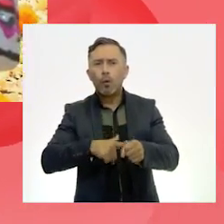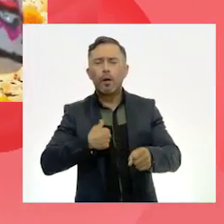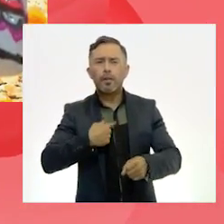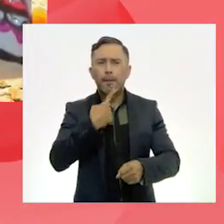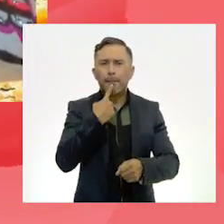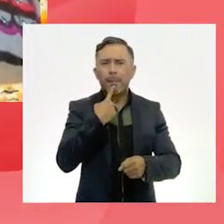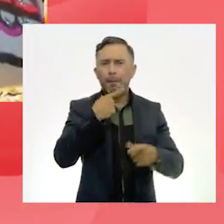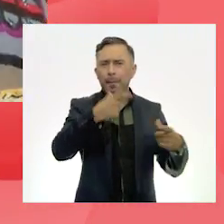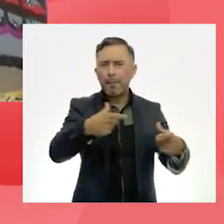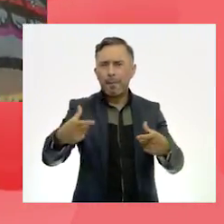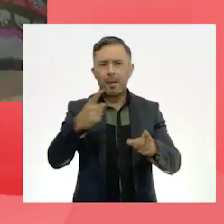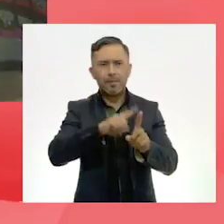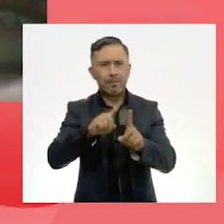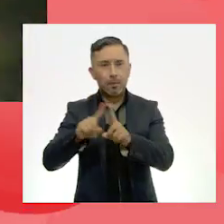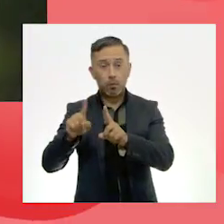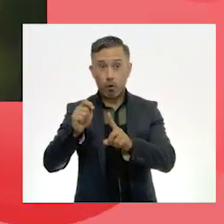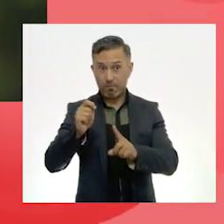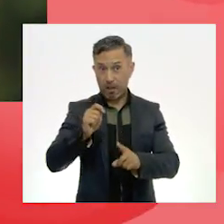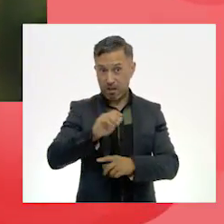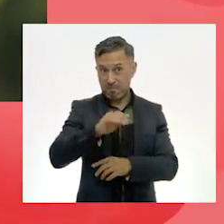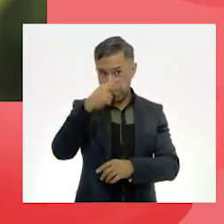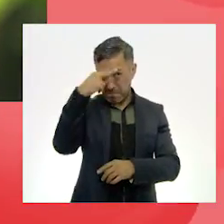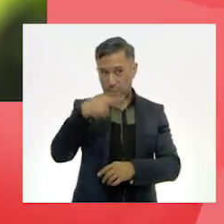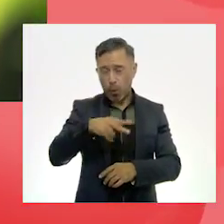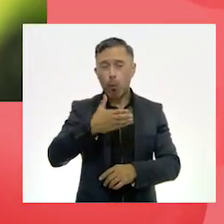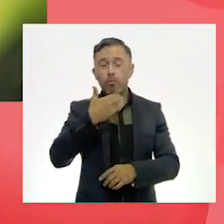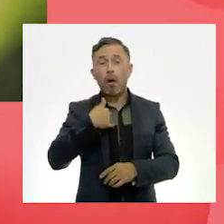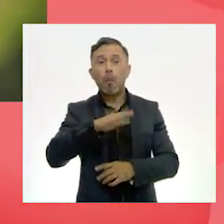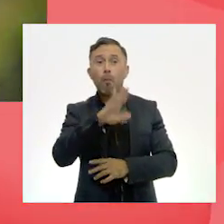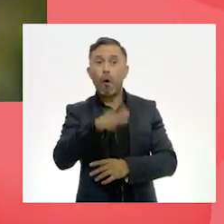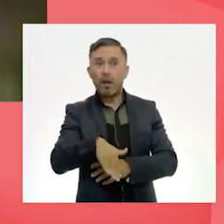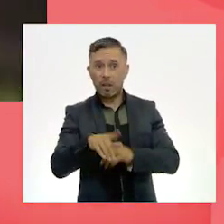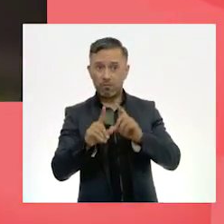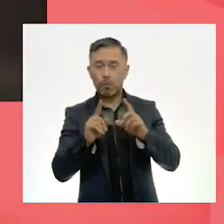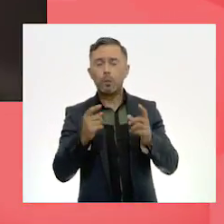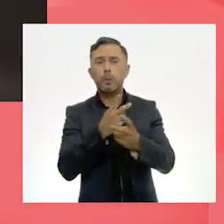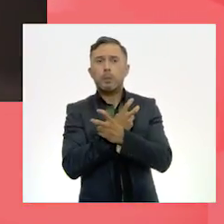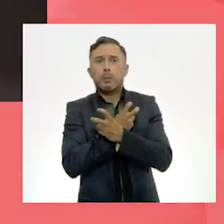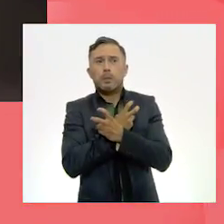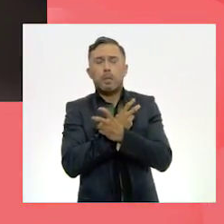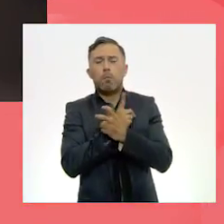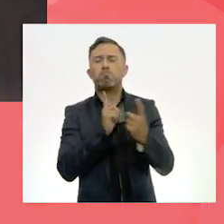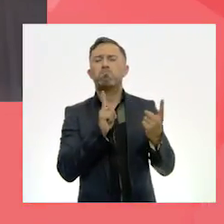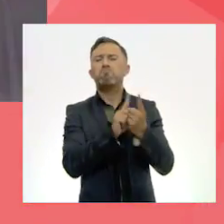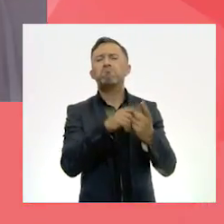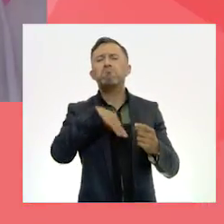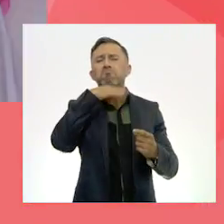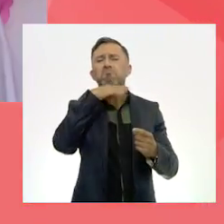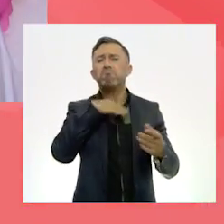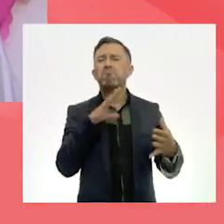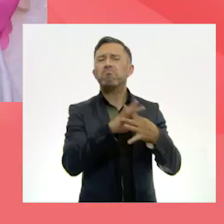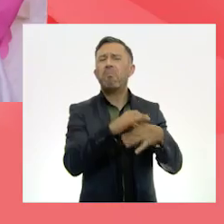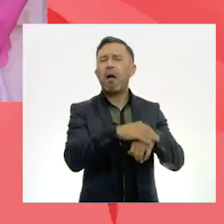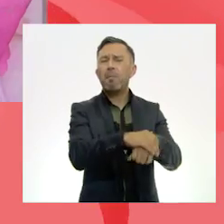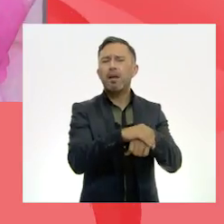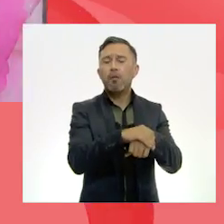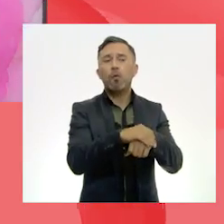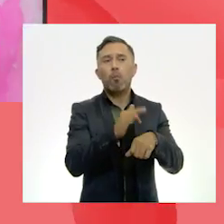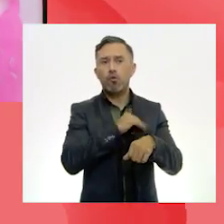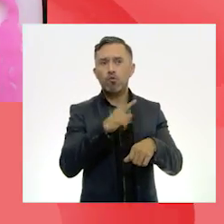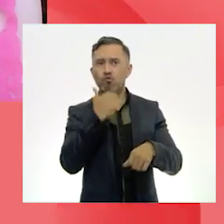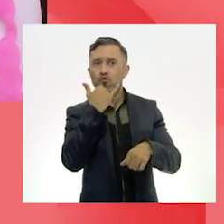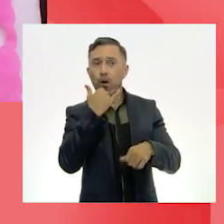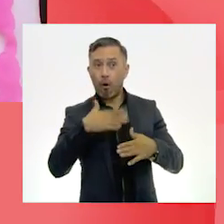aunque en México la muerte es casi amiga, no te fíes de ellas. Con sus enormes sombreros, ropajes elaborados